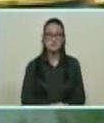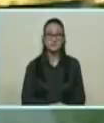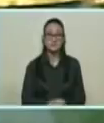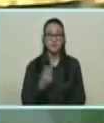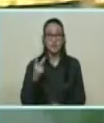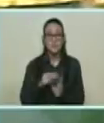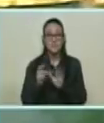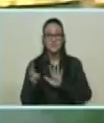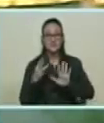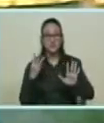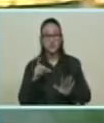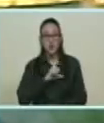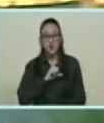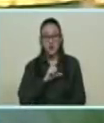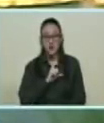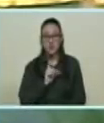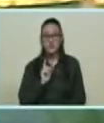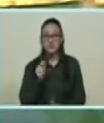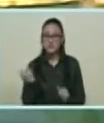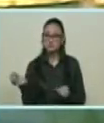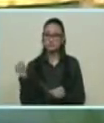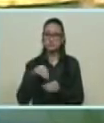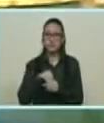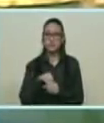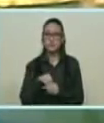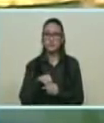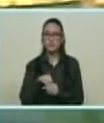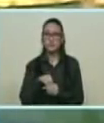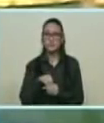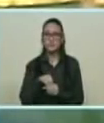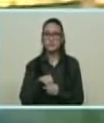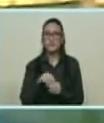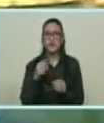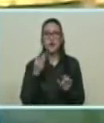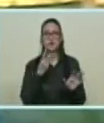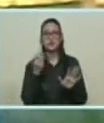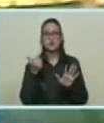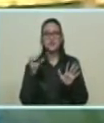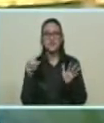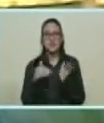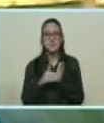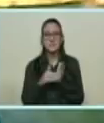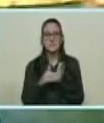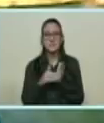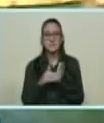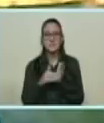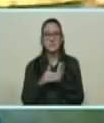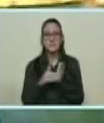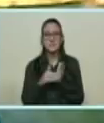empieza 2018, deben estar incorporados los 860 mil jóvenes